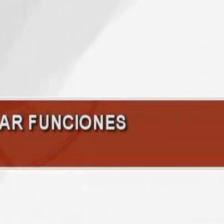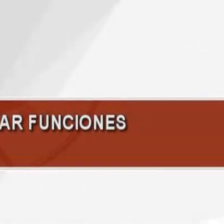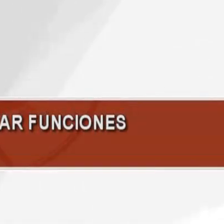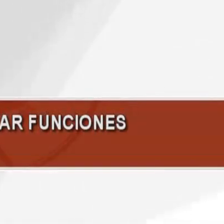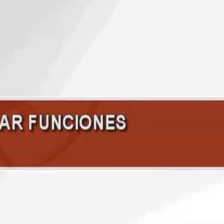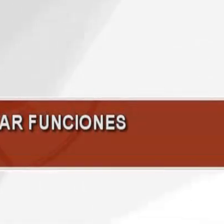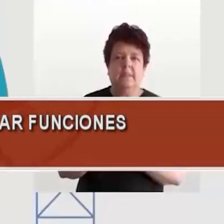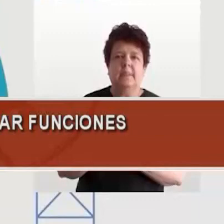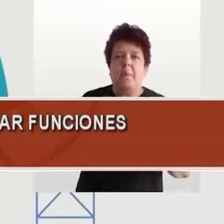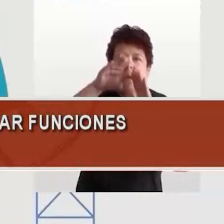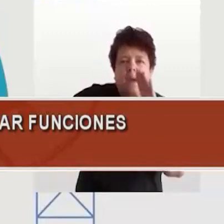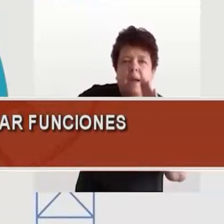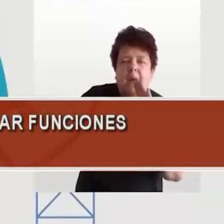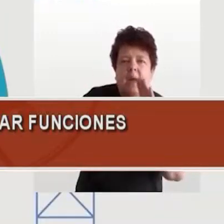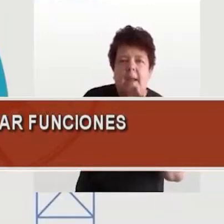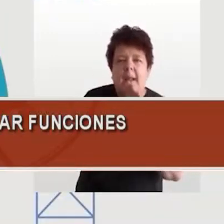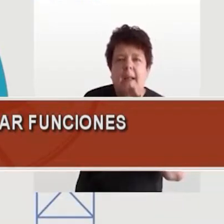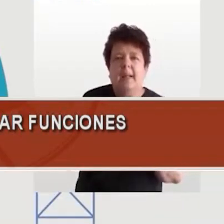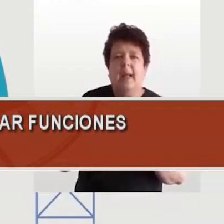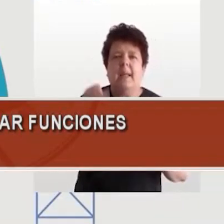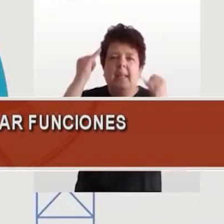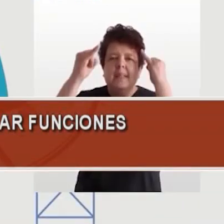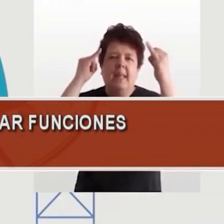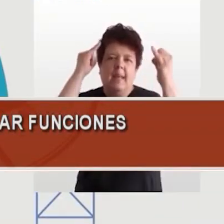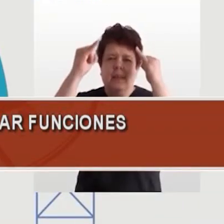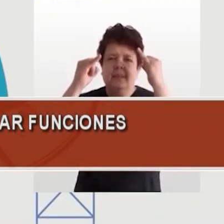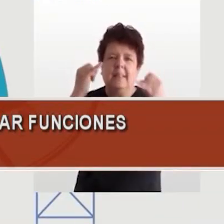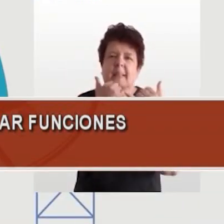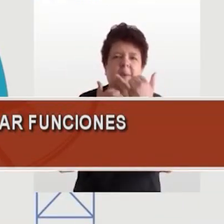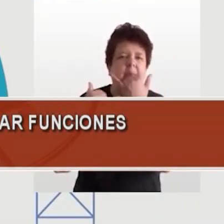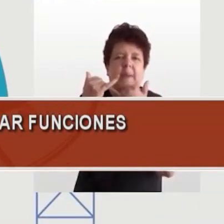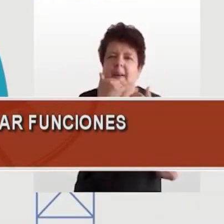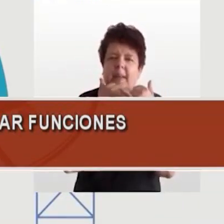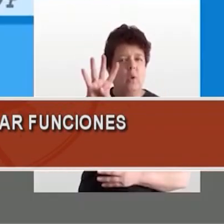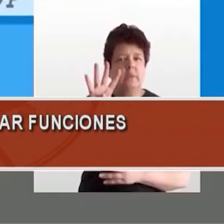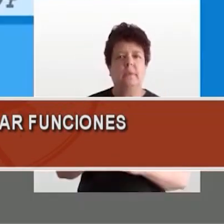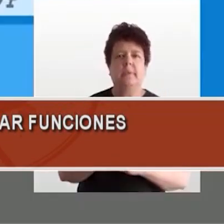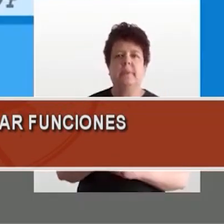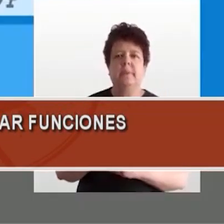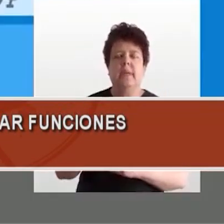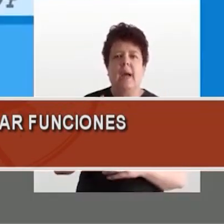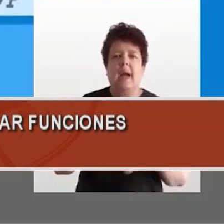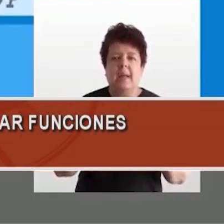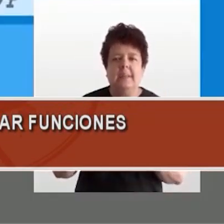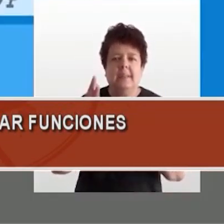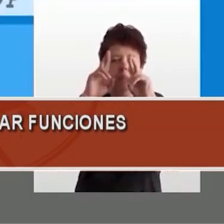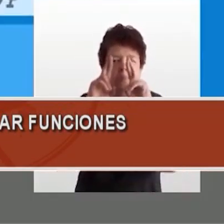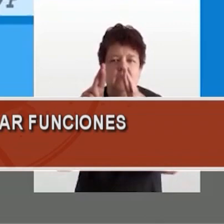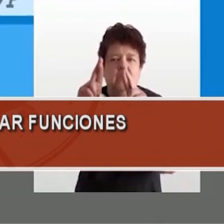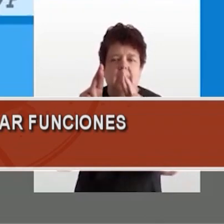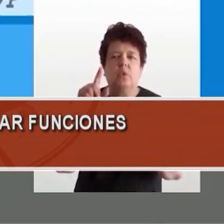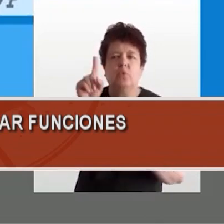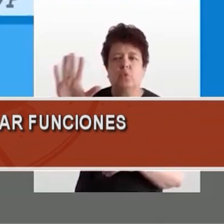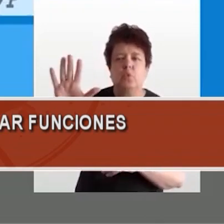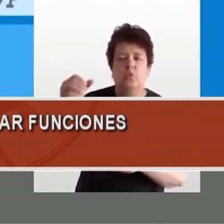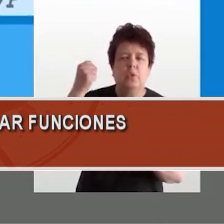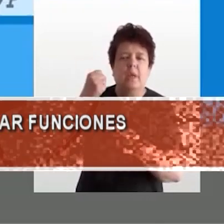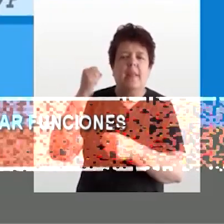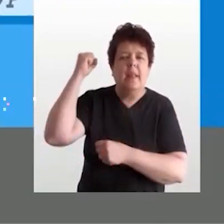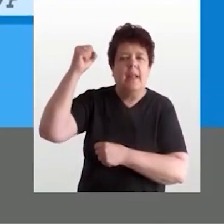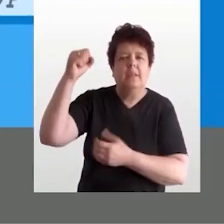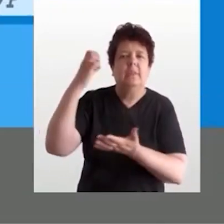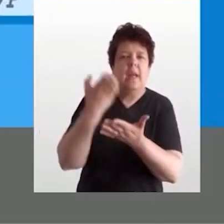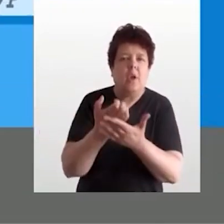Poblaciones Vulnerables. Estos puntos de vista se sustentaban en las contradicciones que el proyecto presenta respecto a lo dispuesto en la